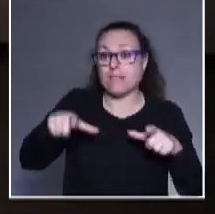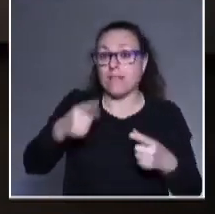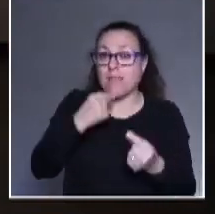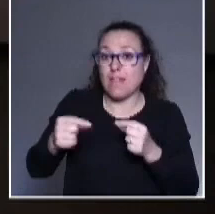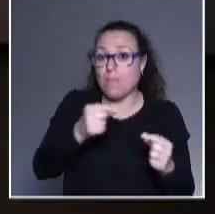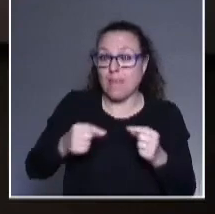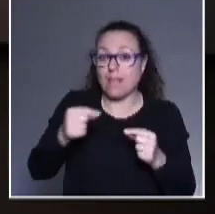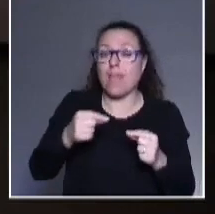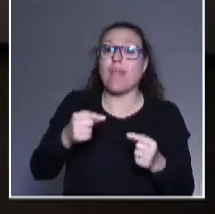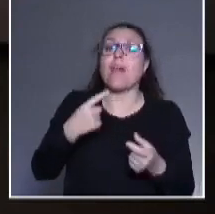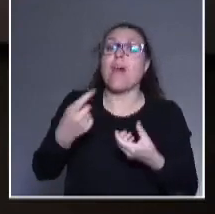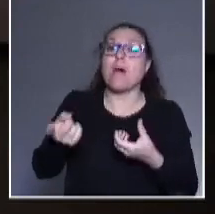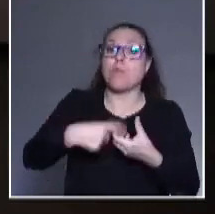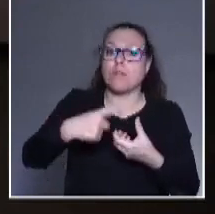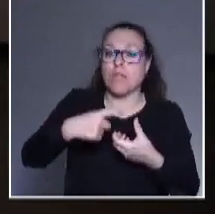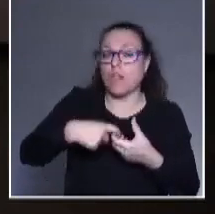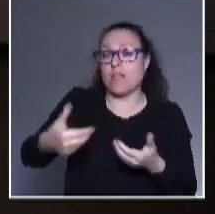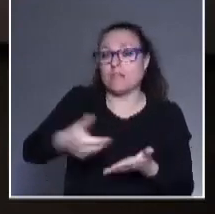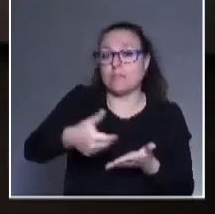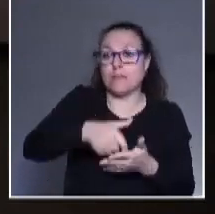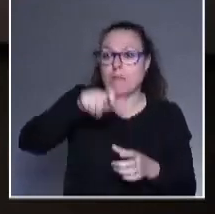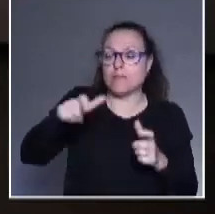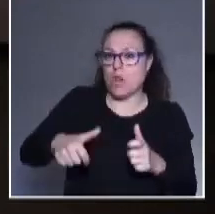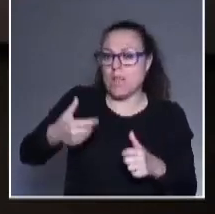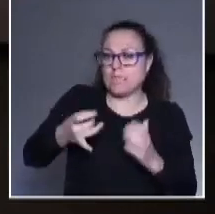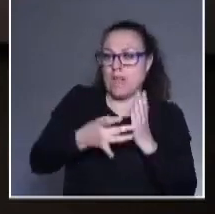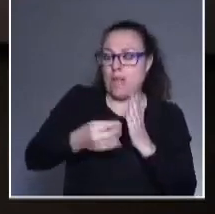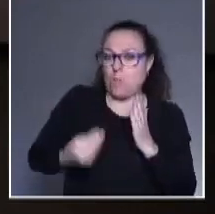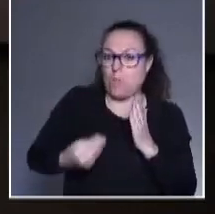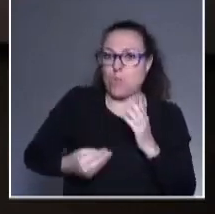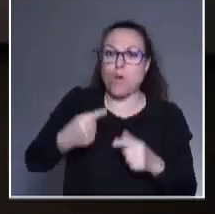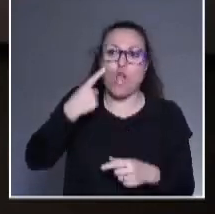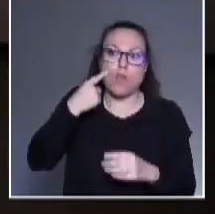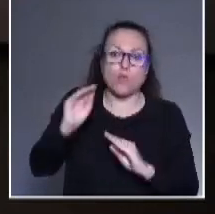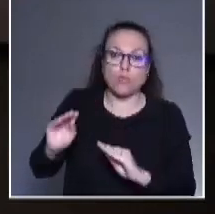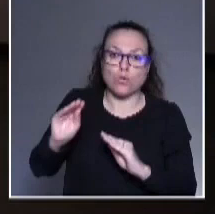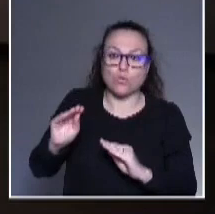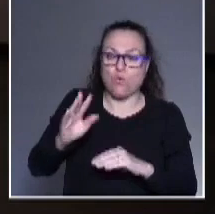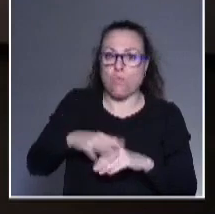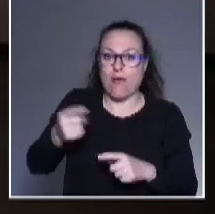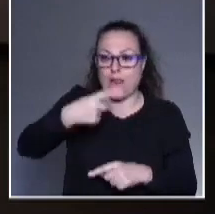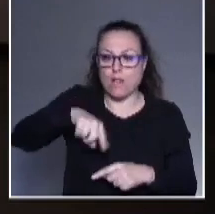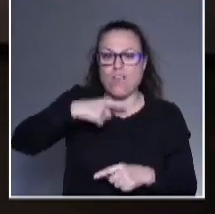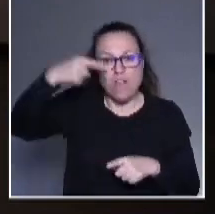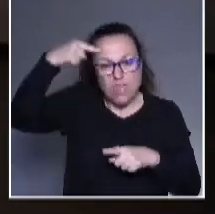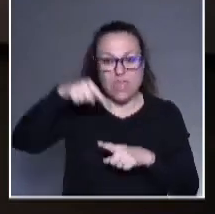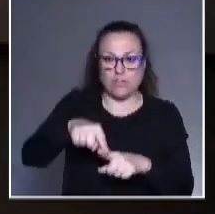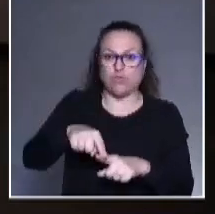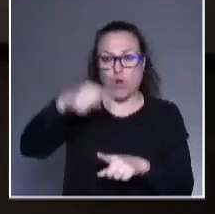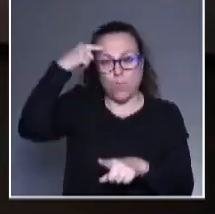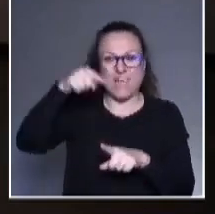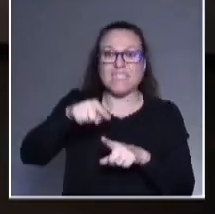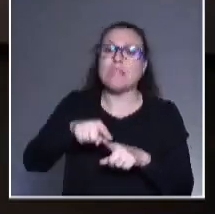tenemos aportaciones de personas de muy alto nivel que dedican todo su conocimiento para este motivo, ponernos en el centro y tratar de